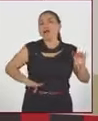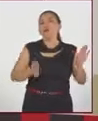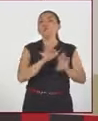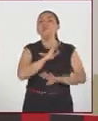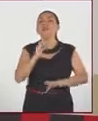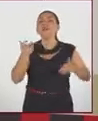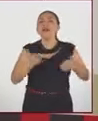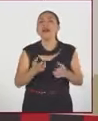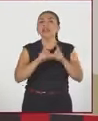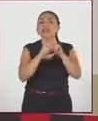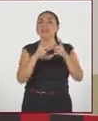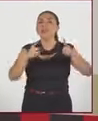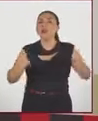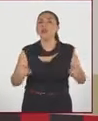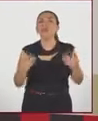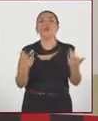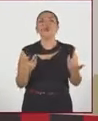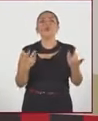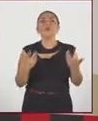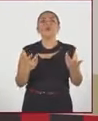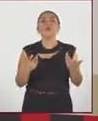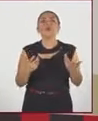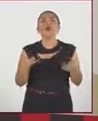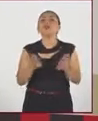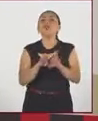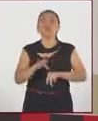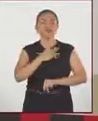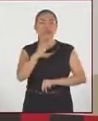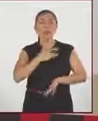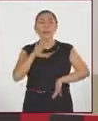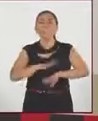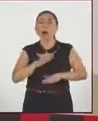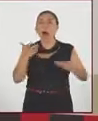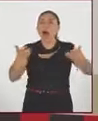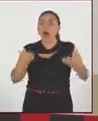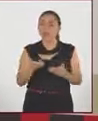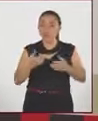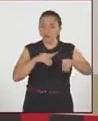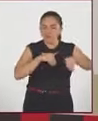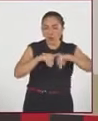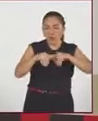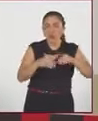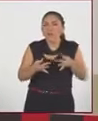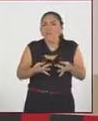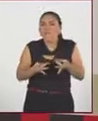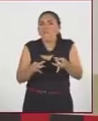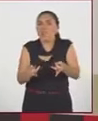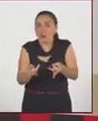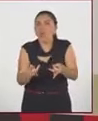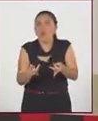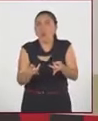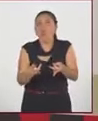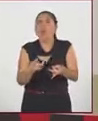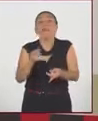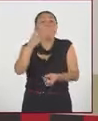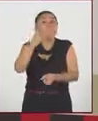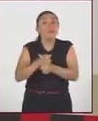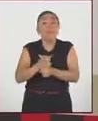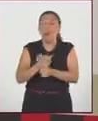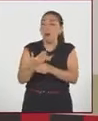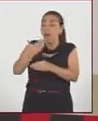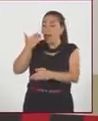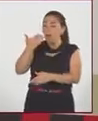desarrollo y poder hacer un poco más finos los movimientos, básicamente que se obtuvieron durante los primeros 5